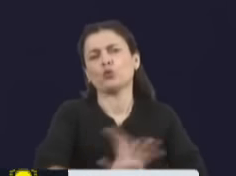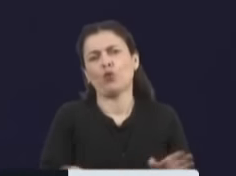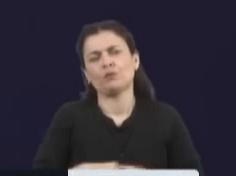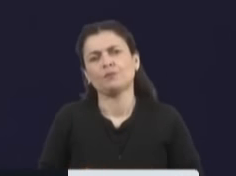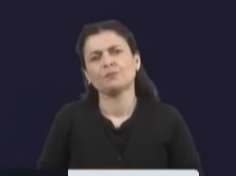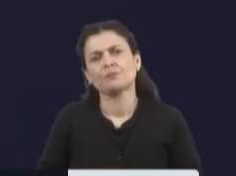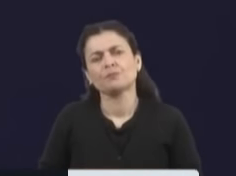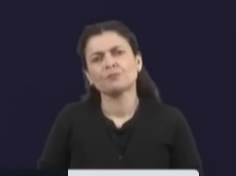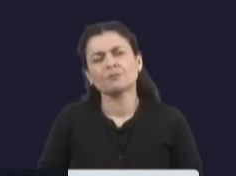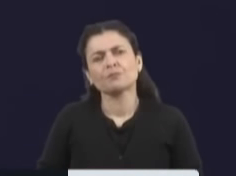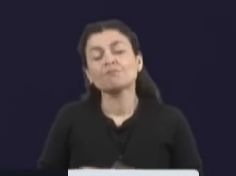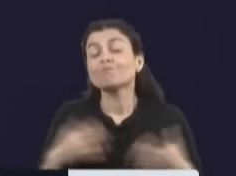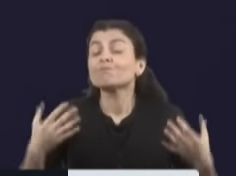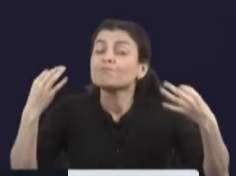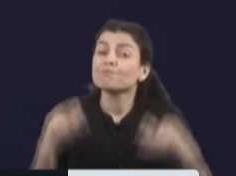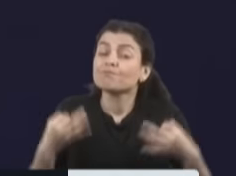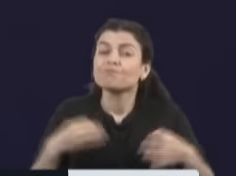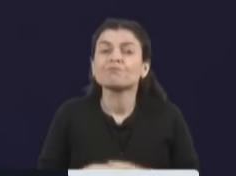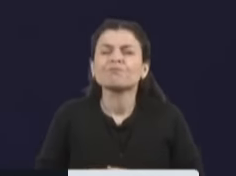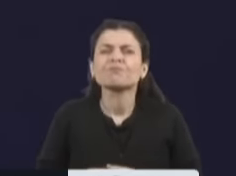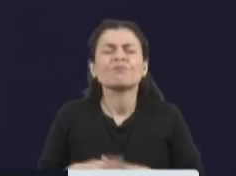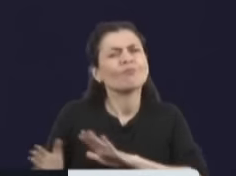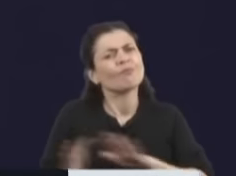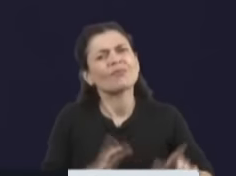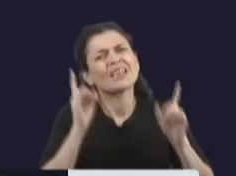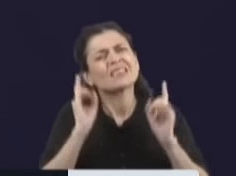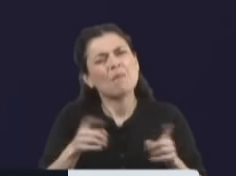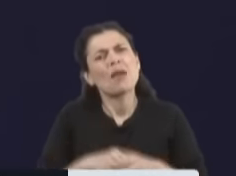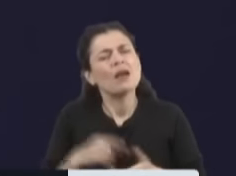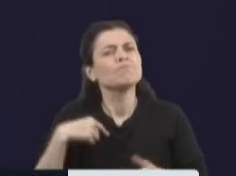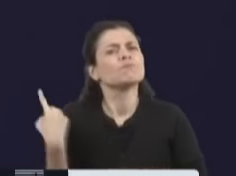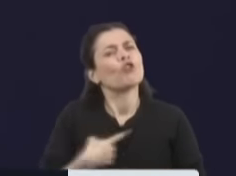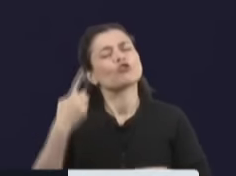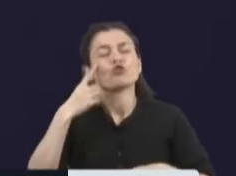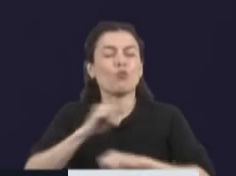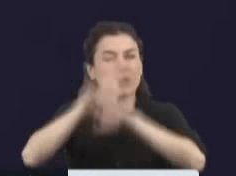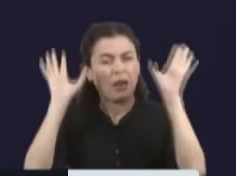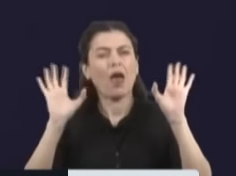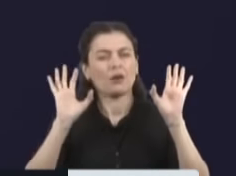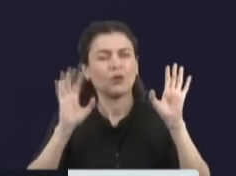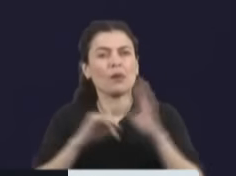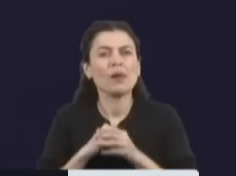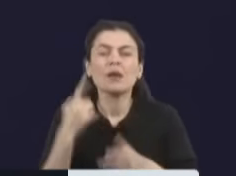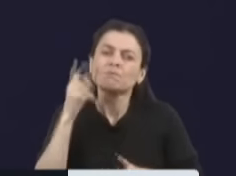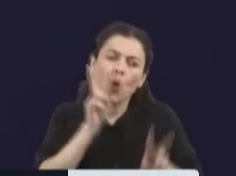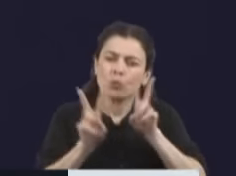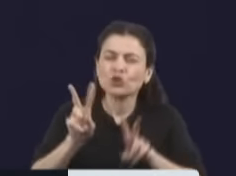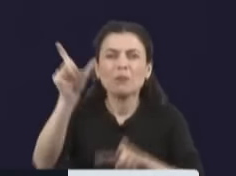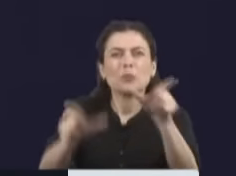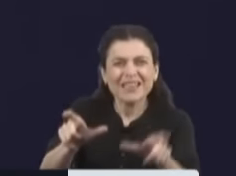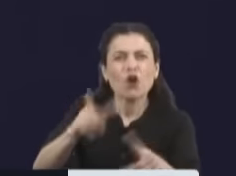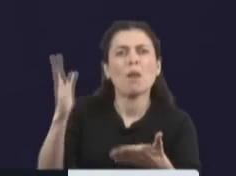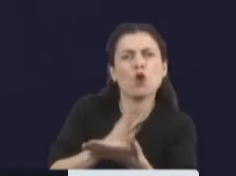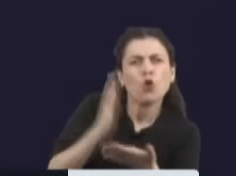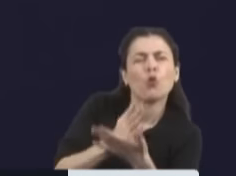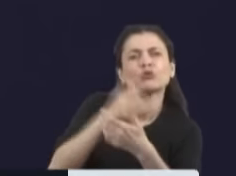e bien eh Y además porque claramente nosotros creemos que aquellos que emprenden e invierten a